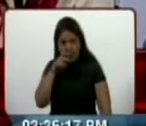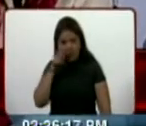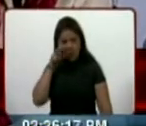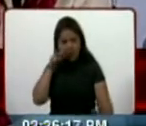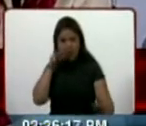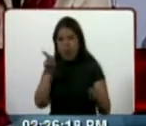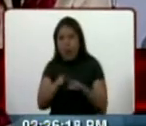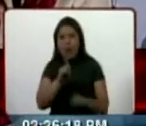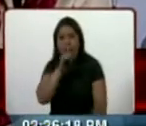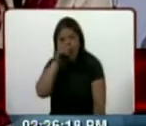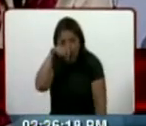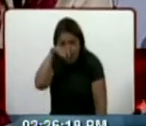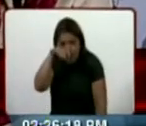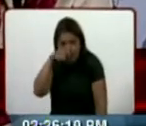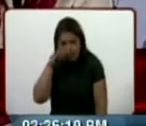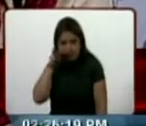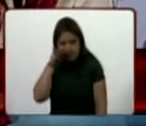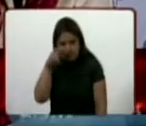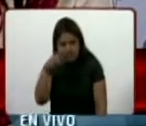águila.